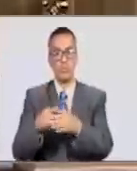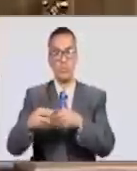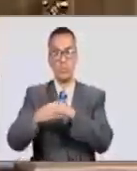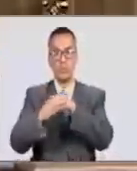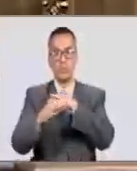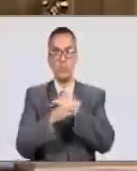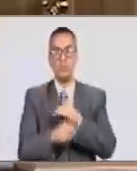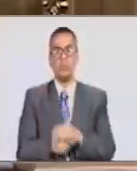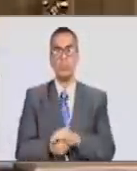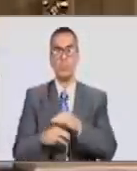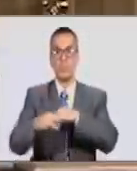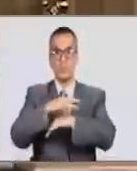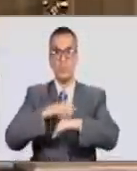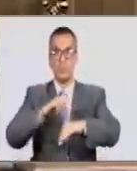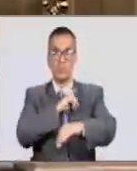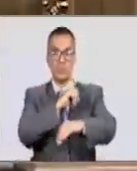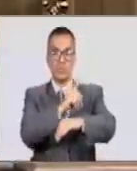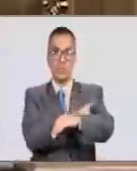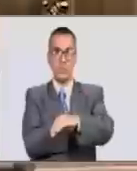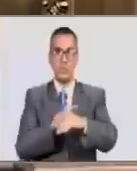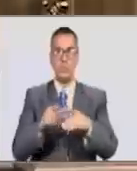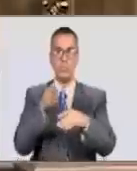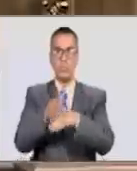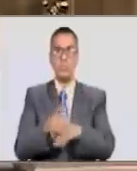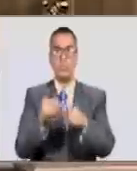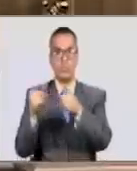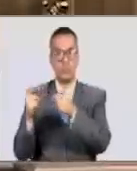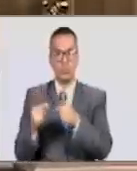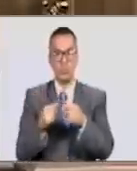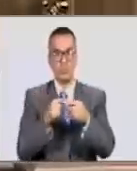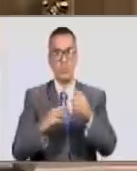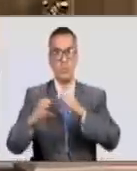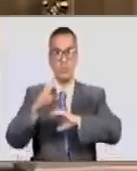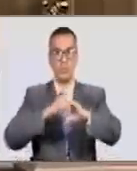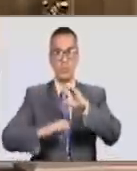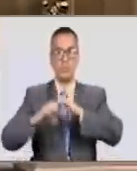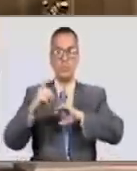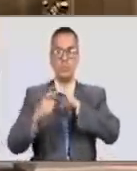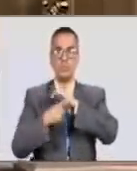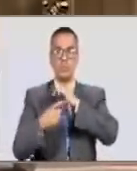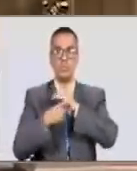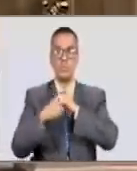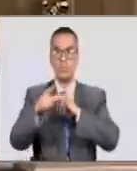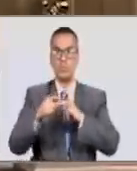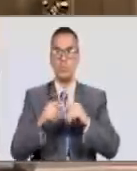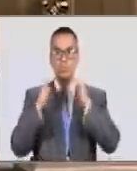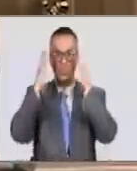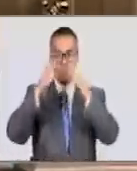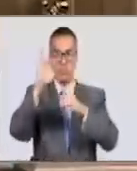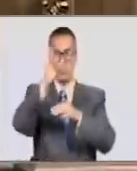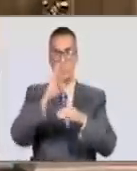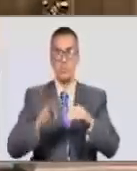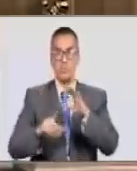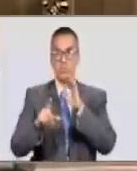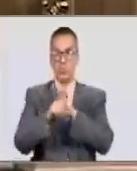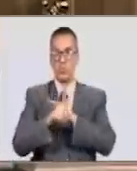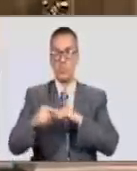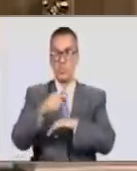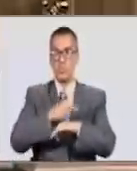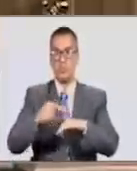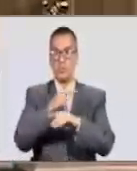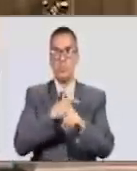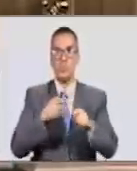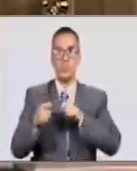Municipal. El Ministerio del Poder Popular con competencia en materia de ciencia y tecnología y el Consejo Federal de Gobierno brindarán